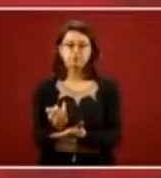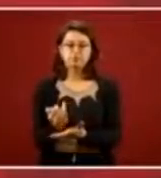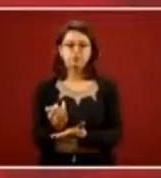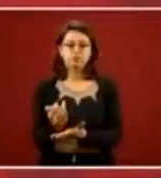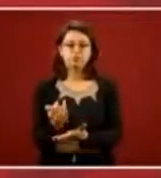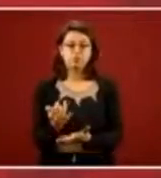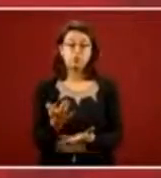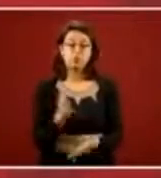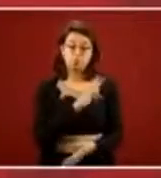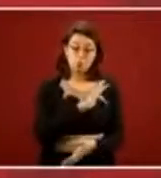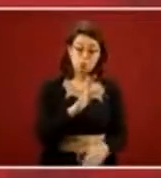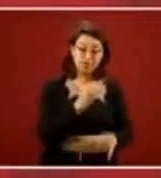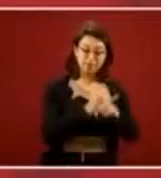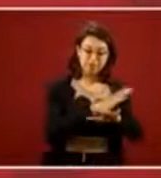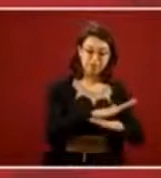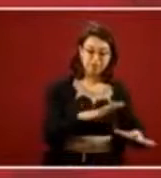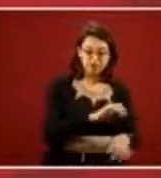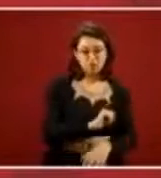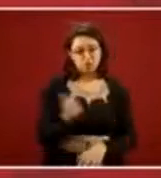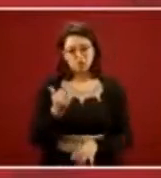que no se puede informar